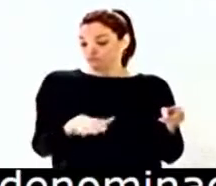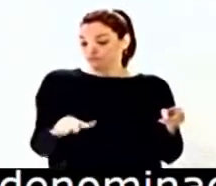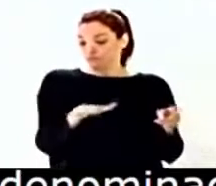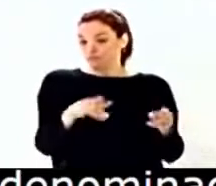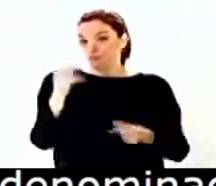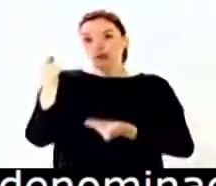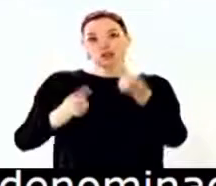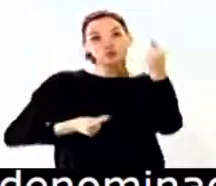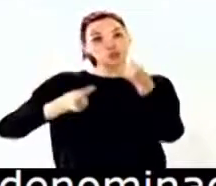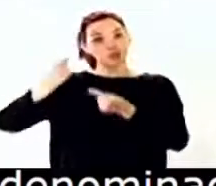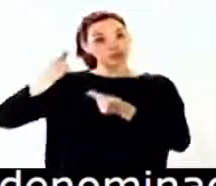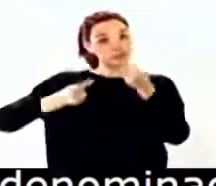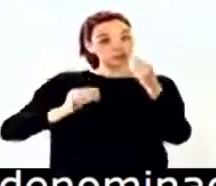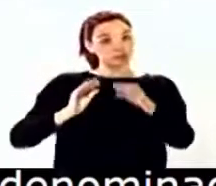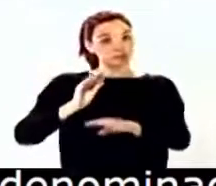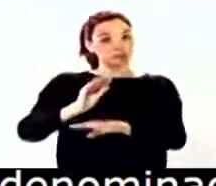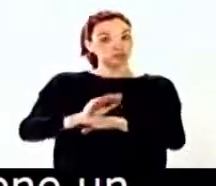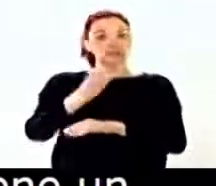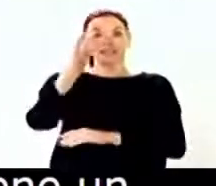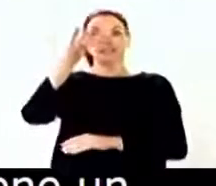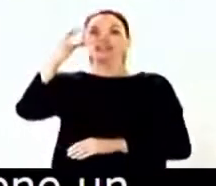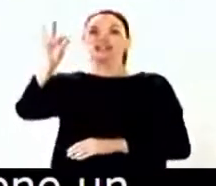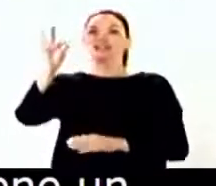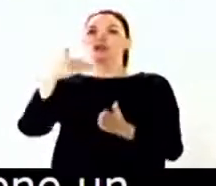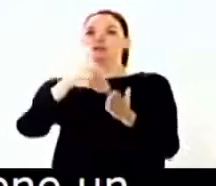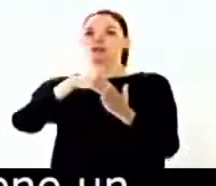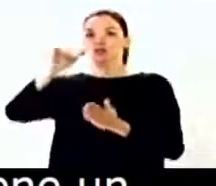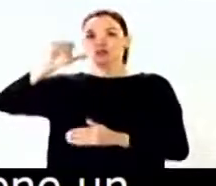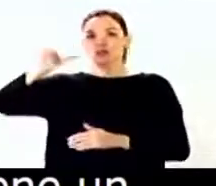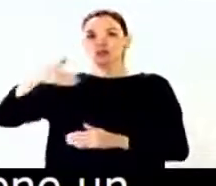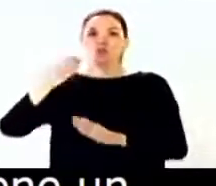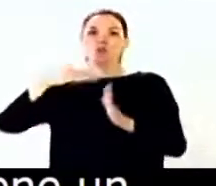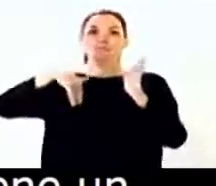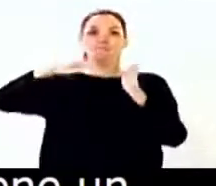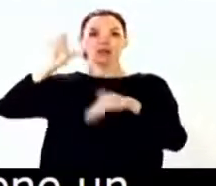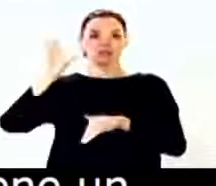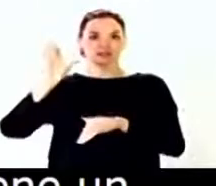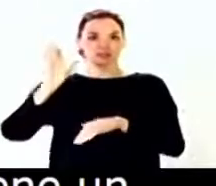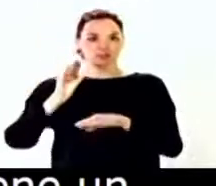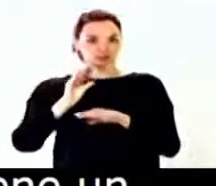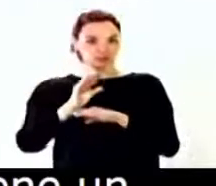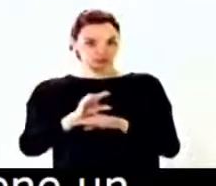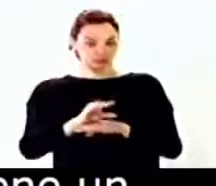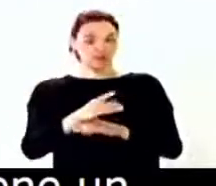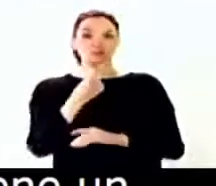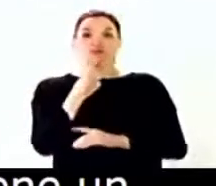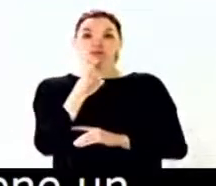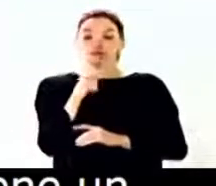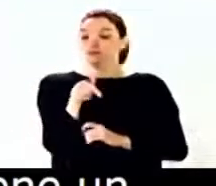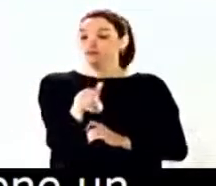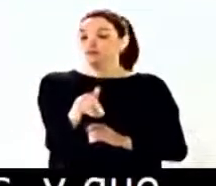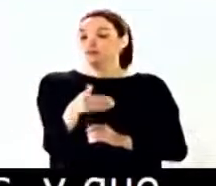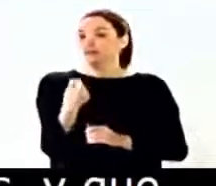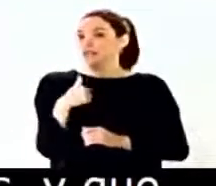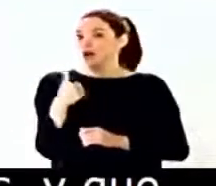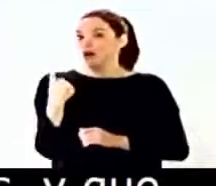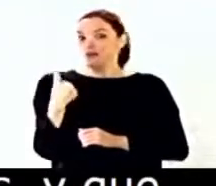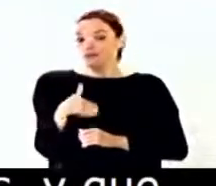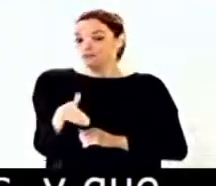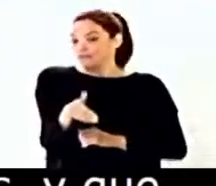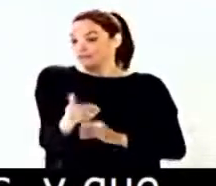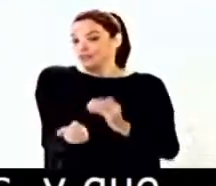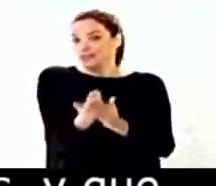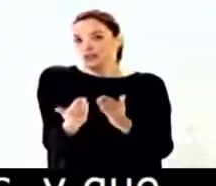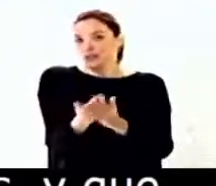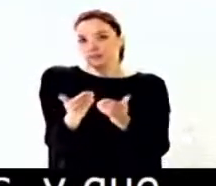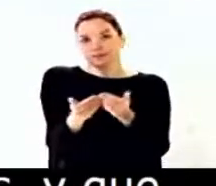de más de 30 millones de euros y que, como digo, se pondrá en servicio en los próximos